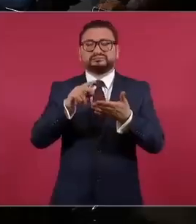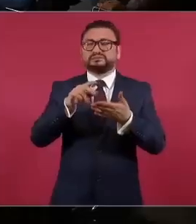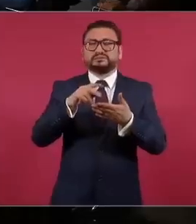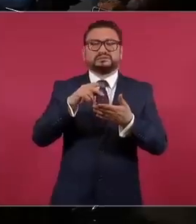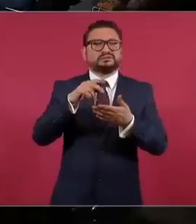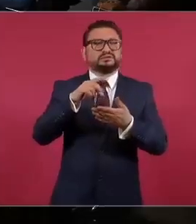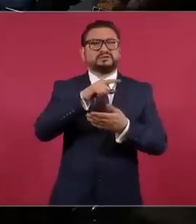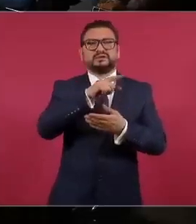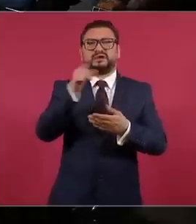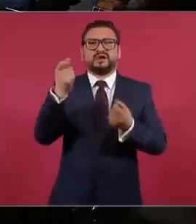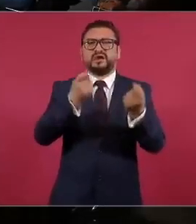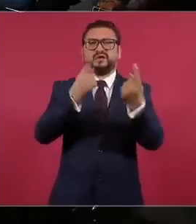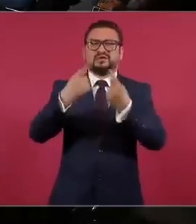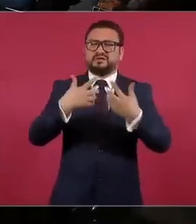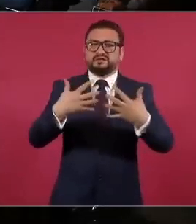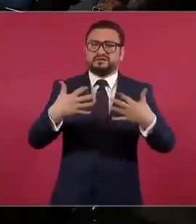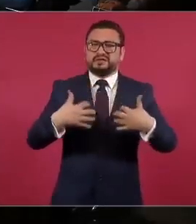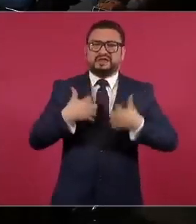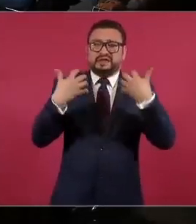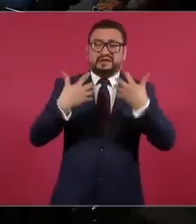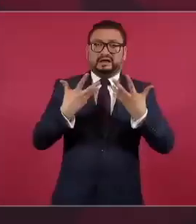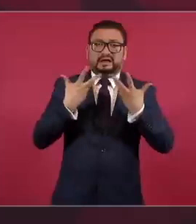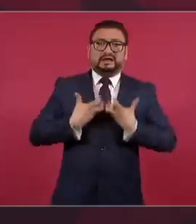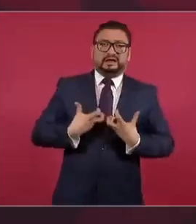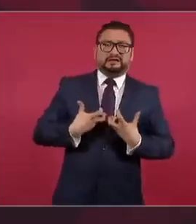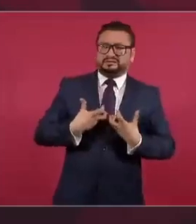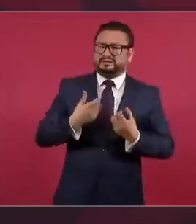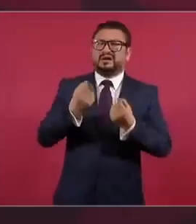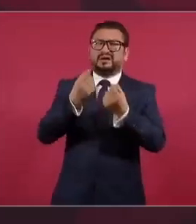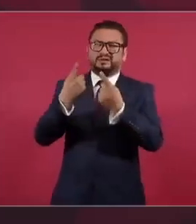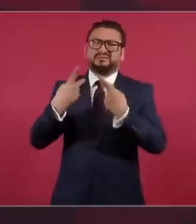alarmaban, ¿no?, de manera hipócrita,